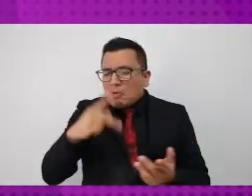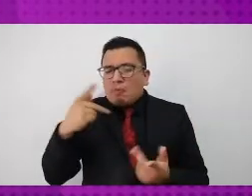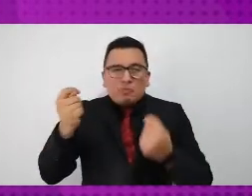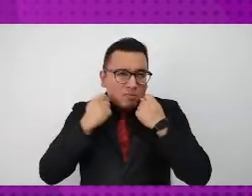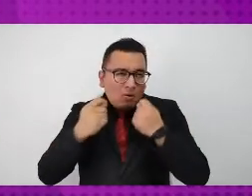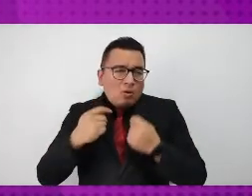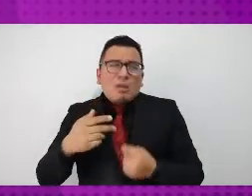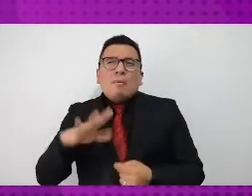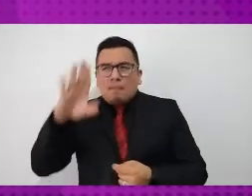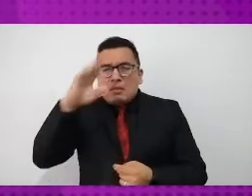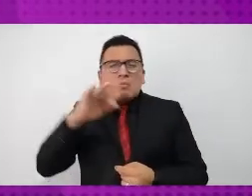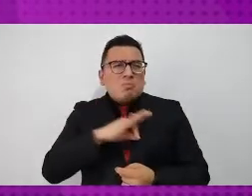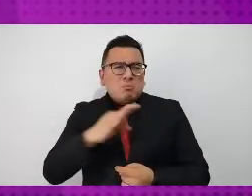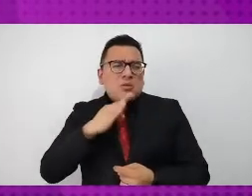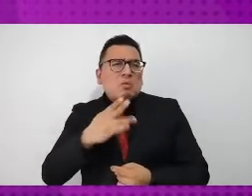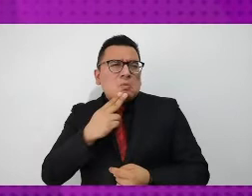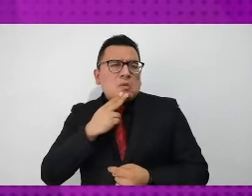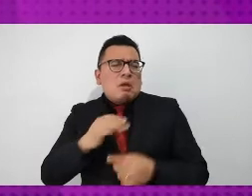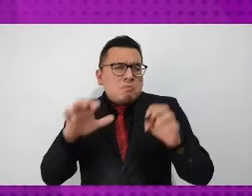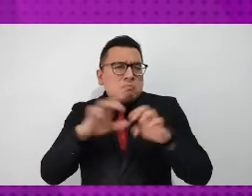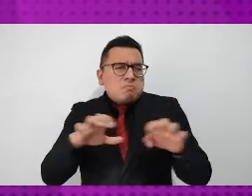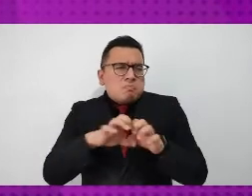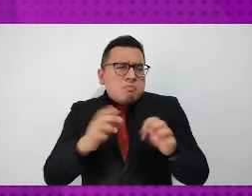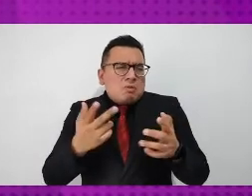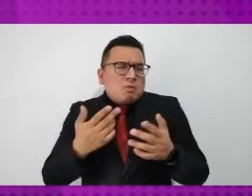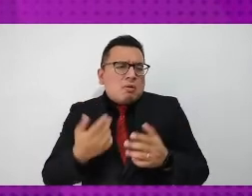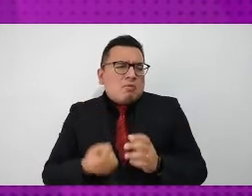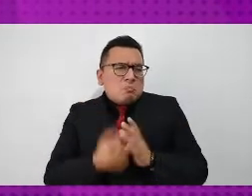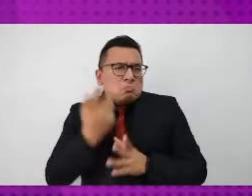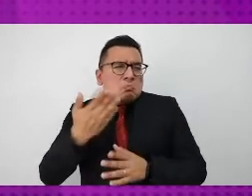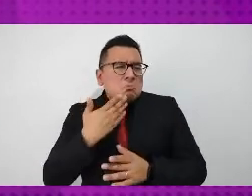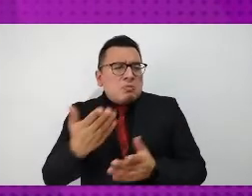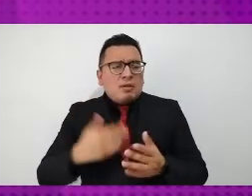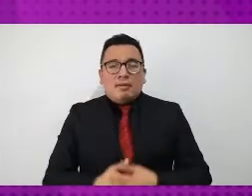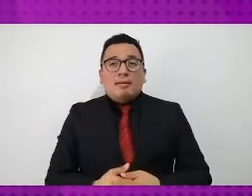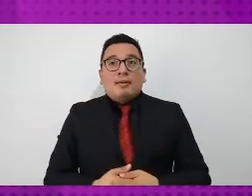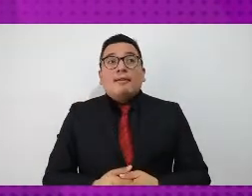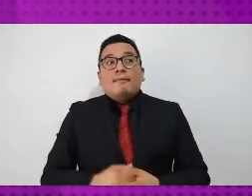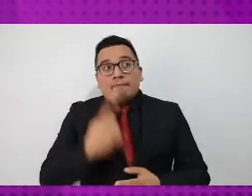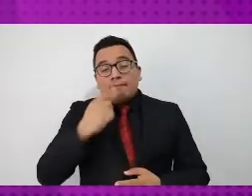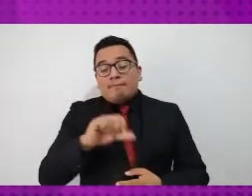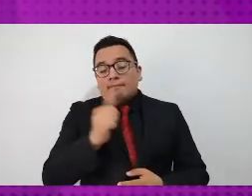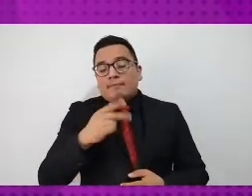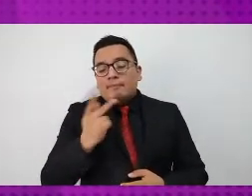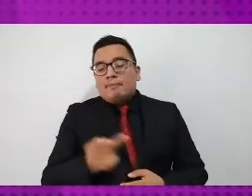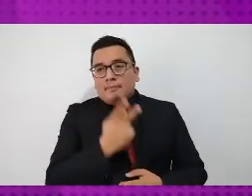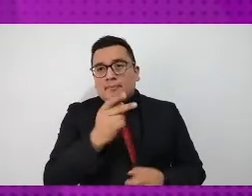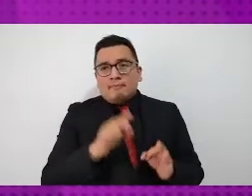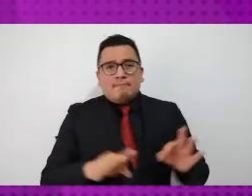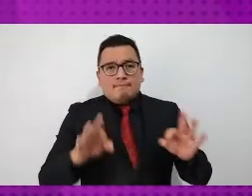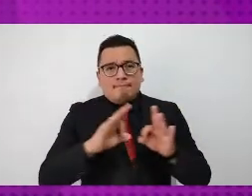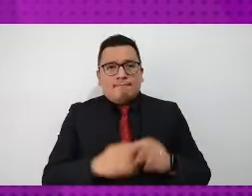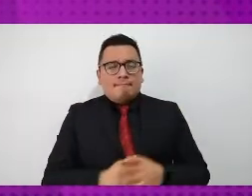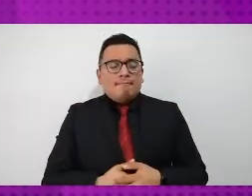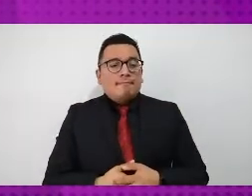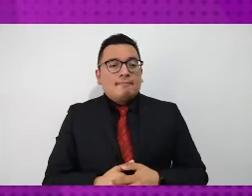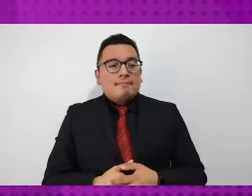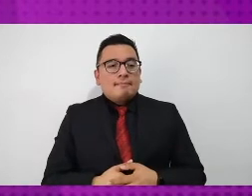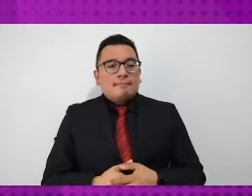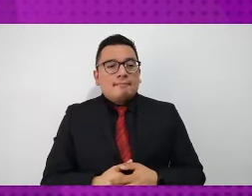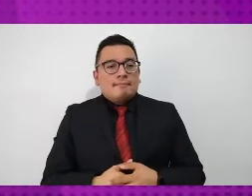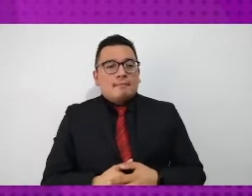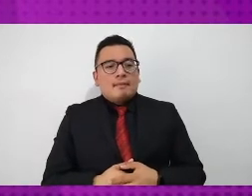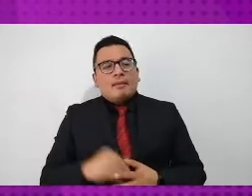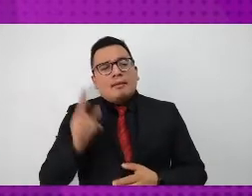si podemos avanzar hacia estas nuevas tecnologías también hubo otra pregunta muy interesante que tenía que ver